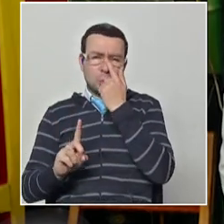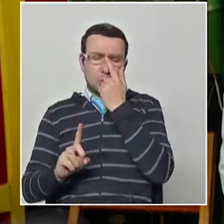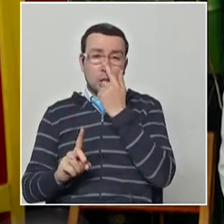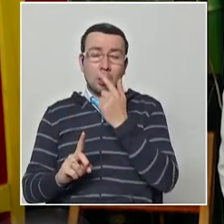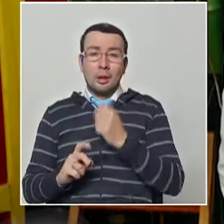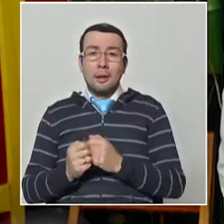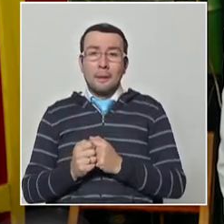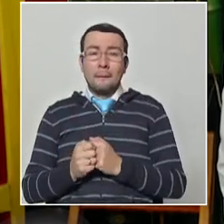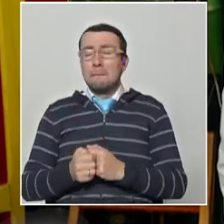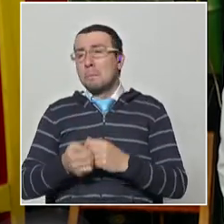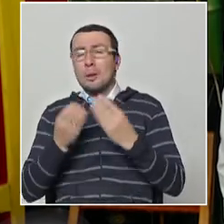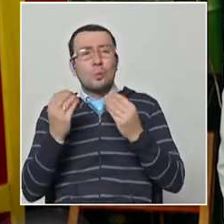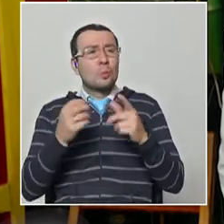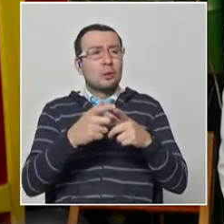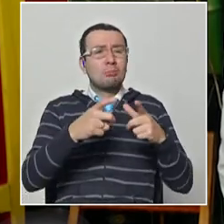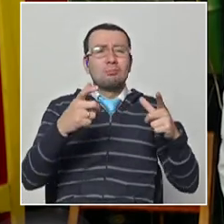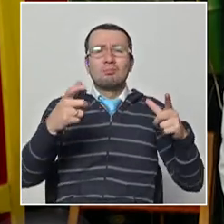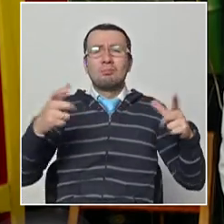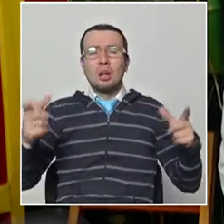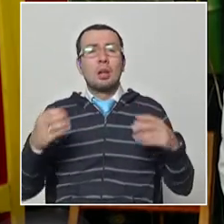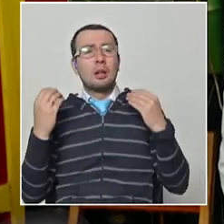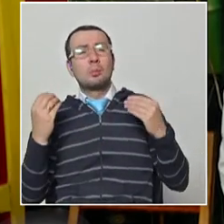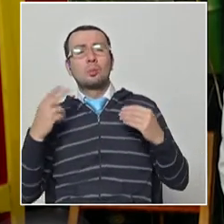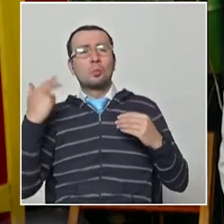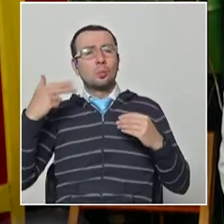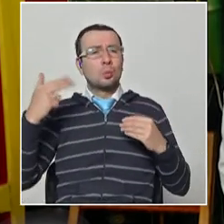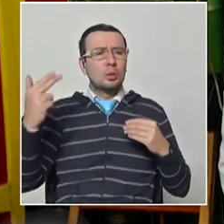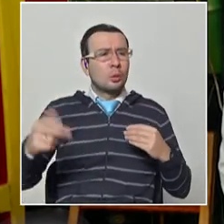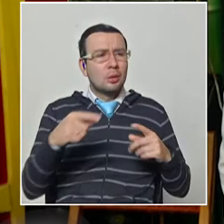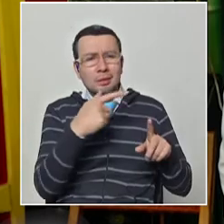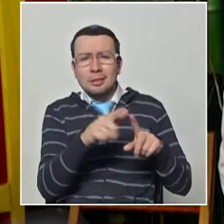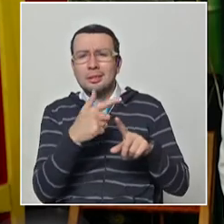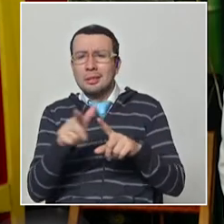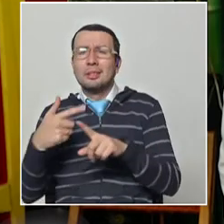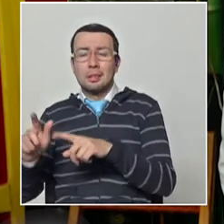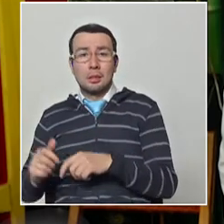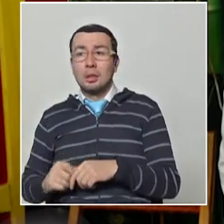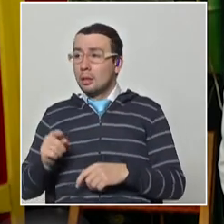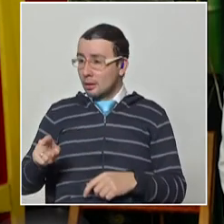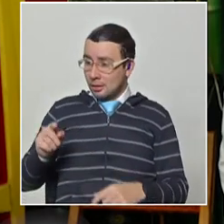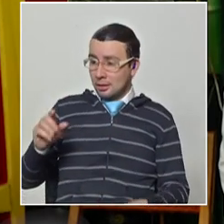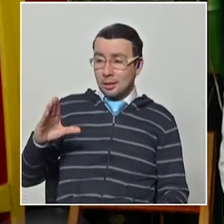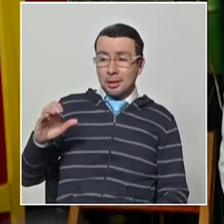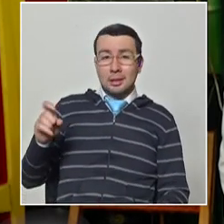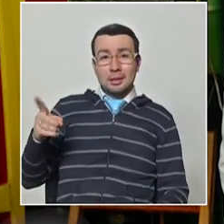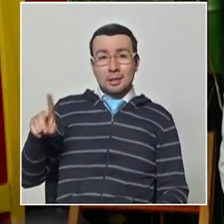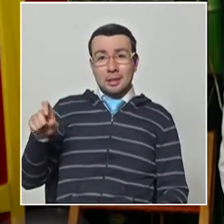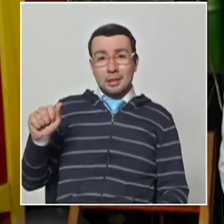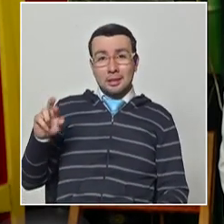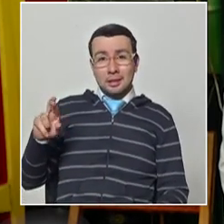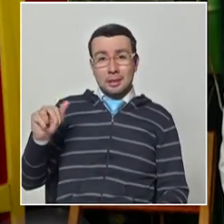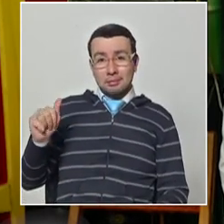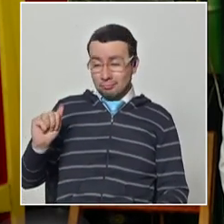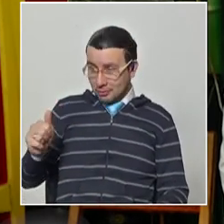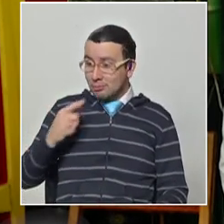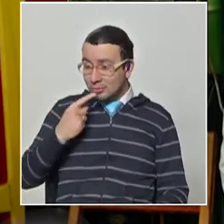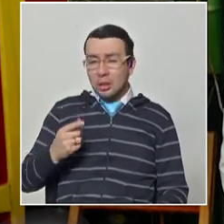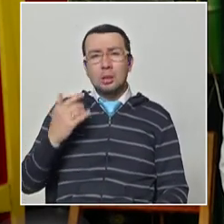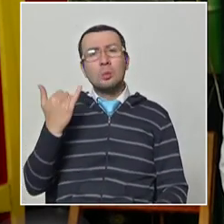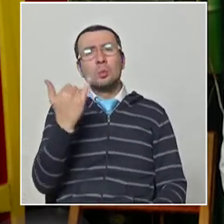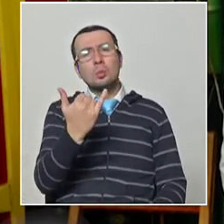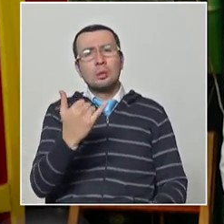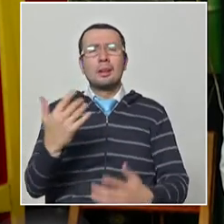vemos tantos y tantos pacientes tantas historias clínicas como lo hice césar arias pues es que son ustedes los que terminan